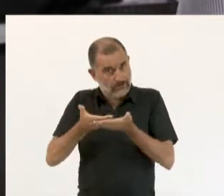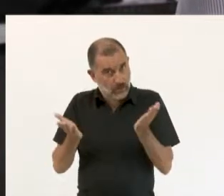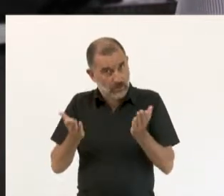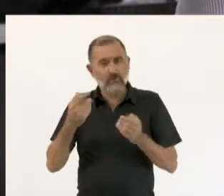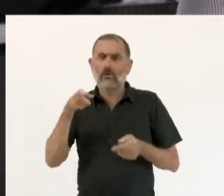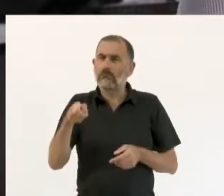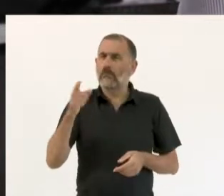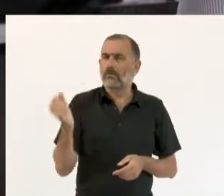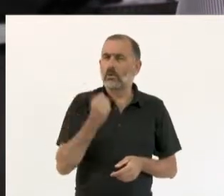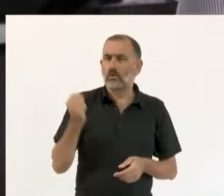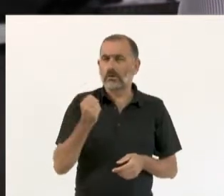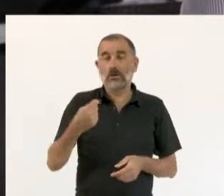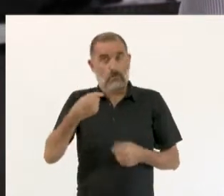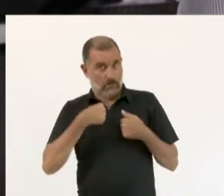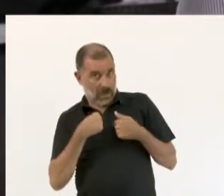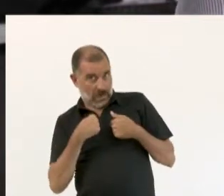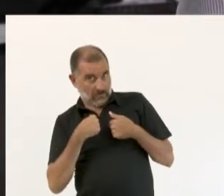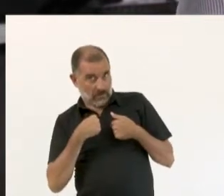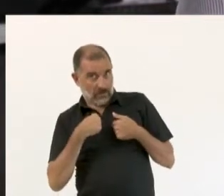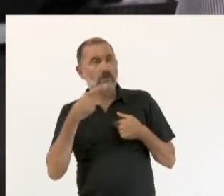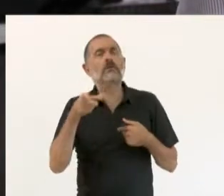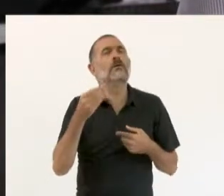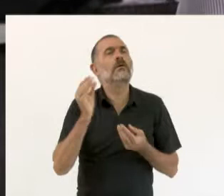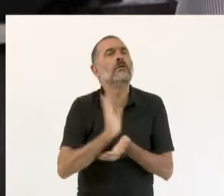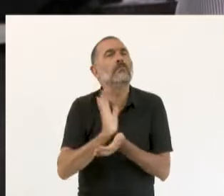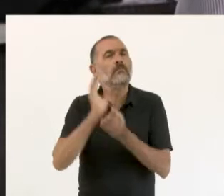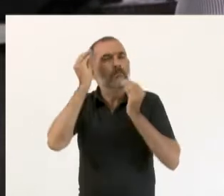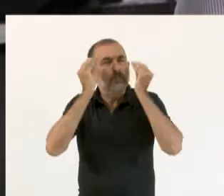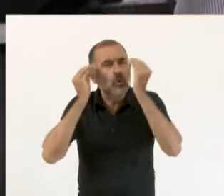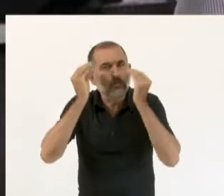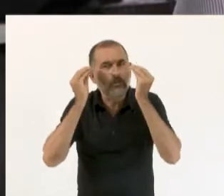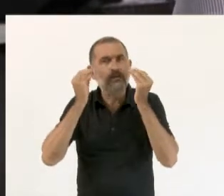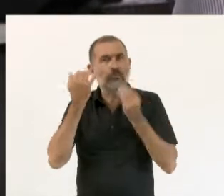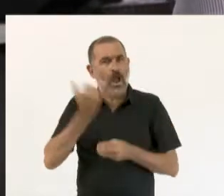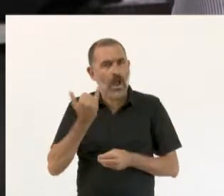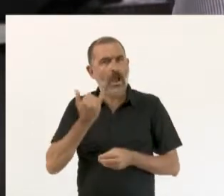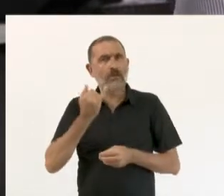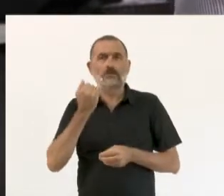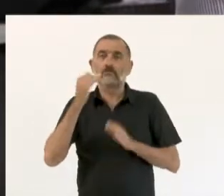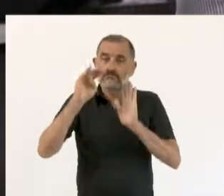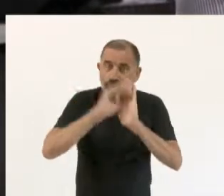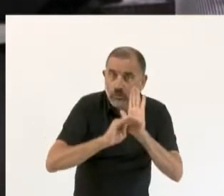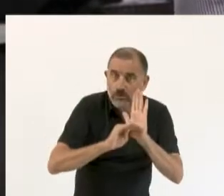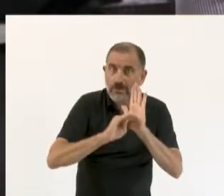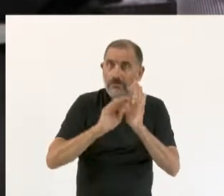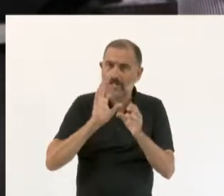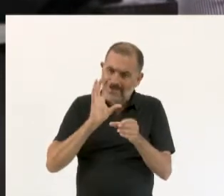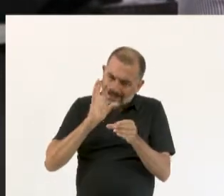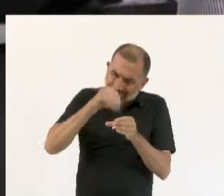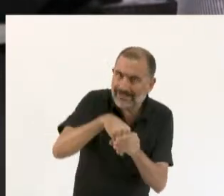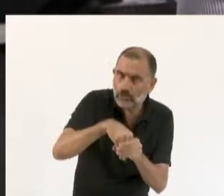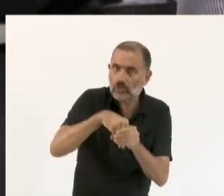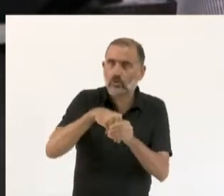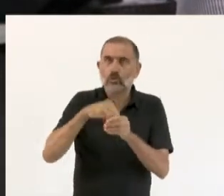más relevantes es justamente la preocupación explícita de generar un programa que incluye una serie de